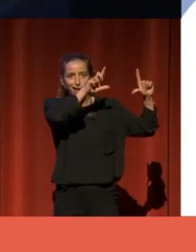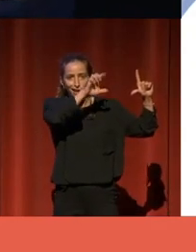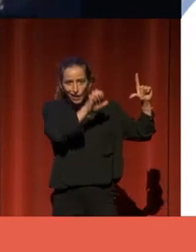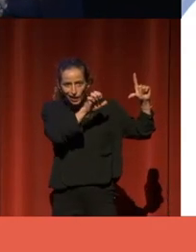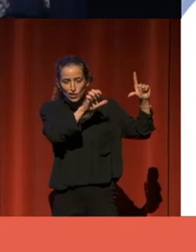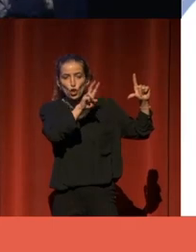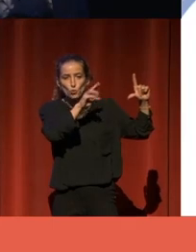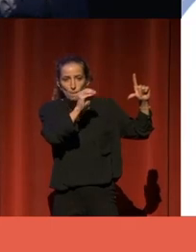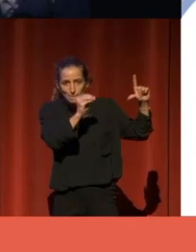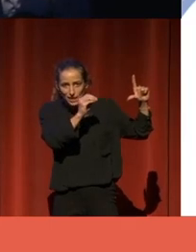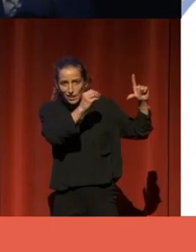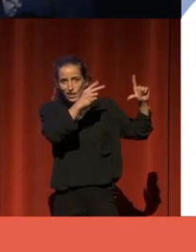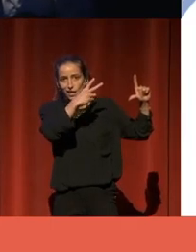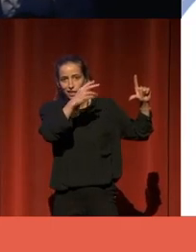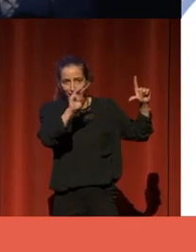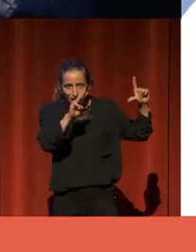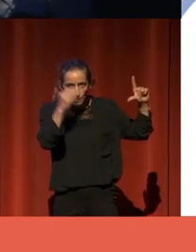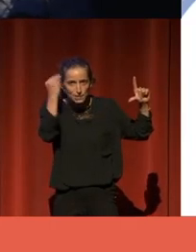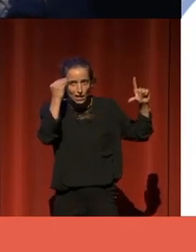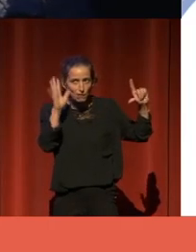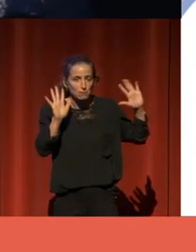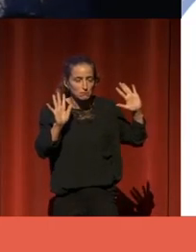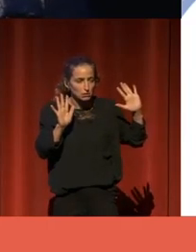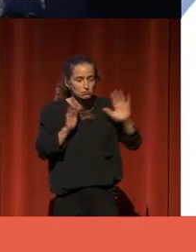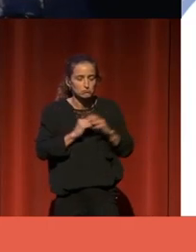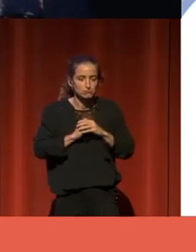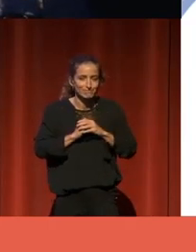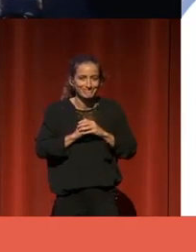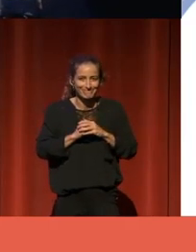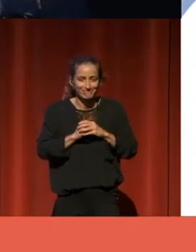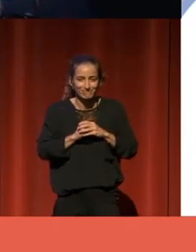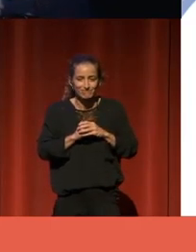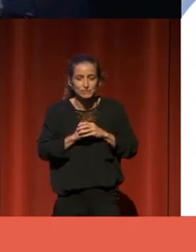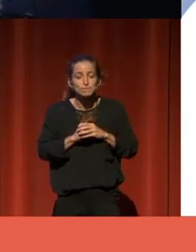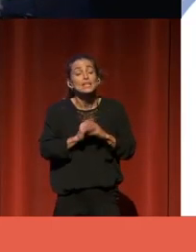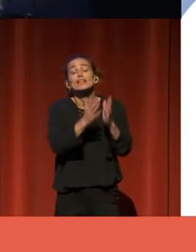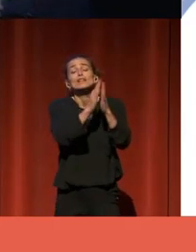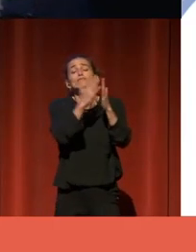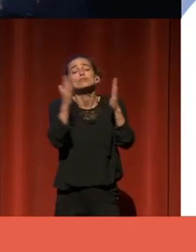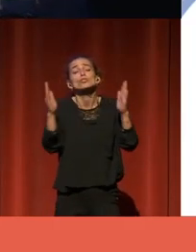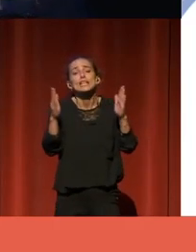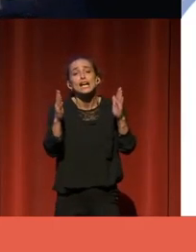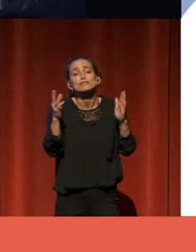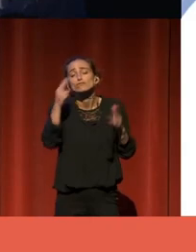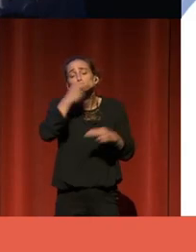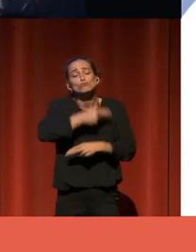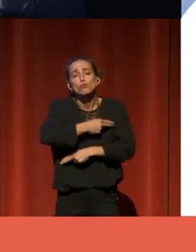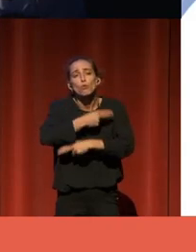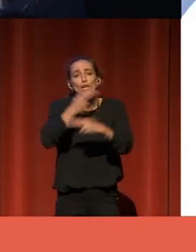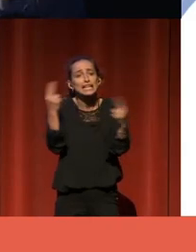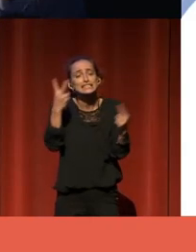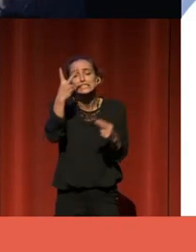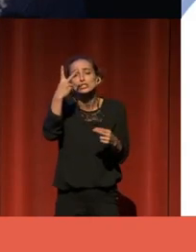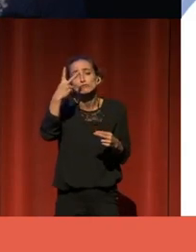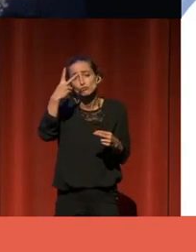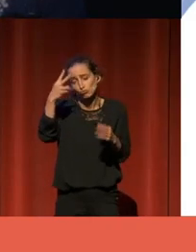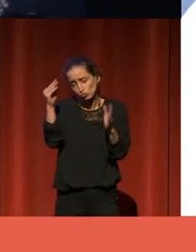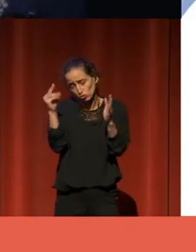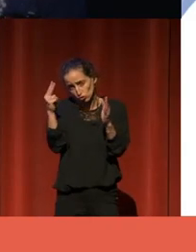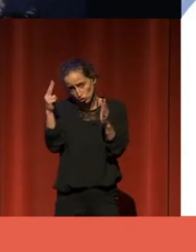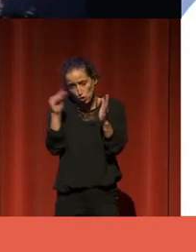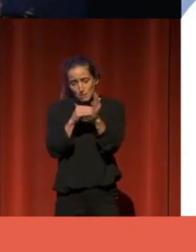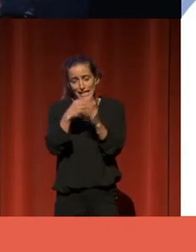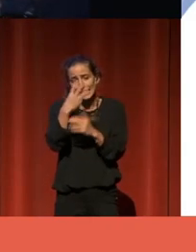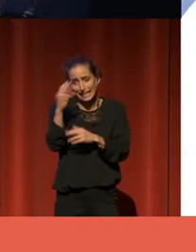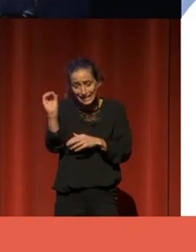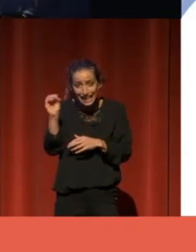Así que simplemente haré de cabeza bibliotecas públicas 2030 es Peña